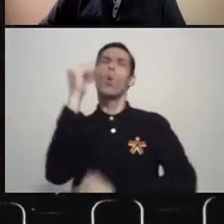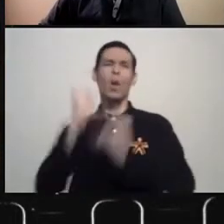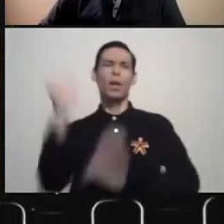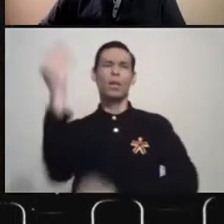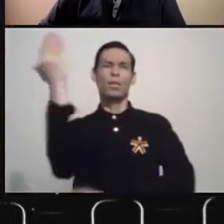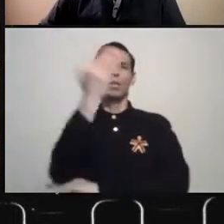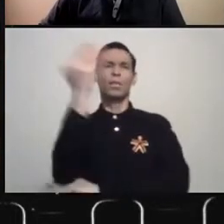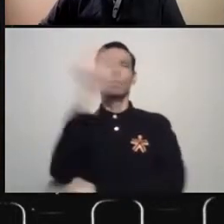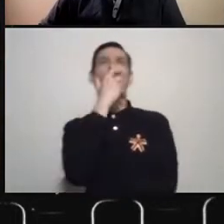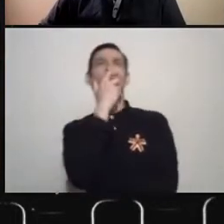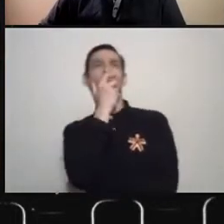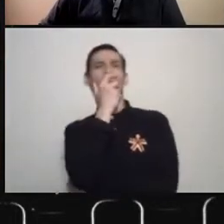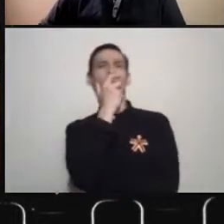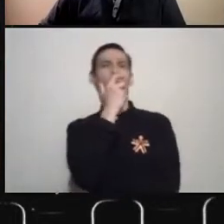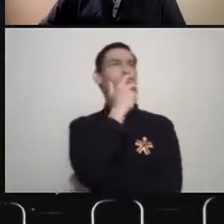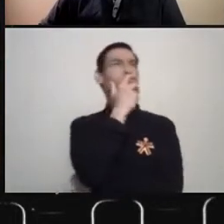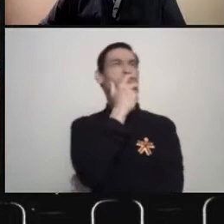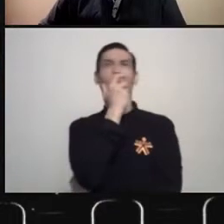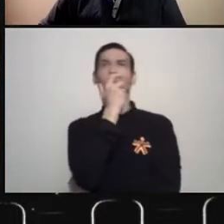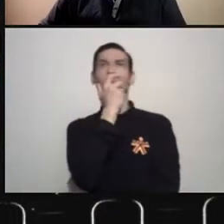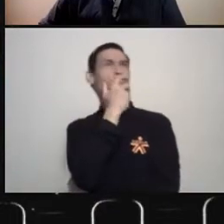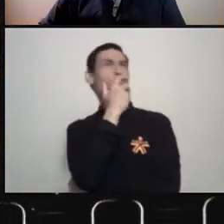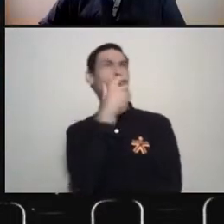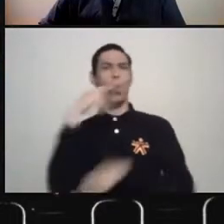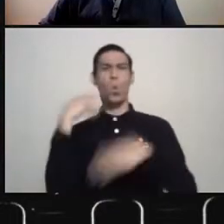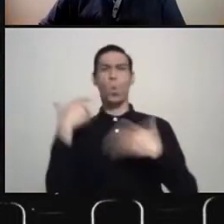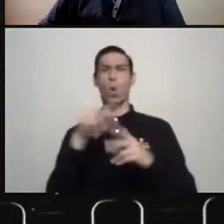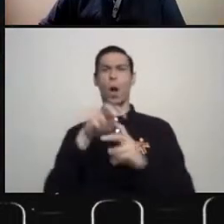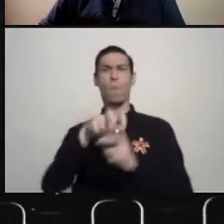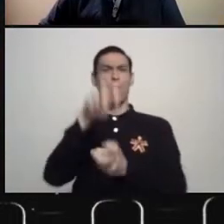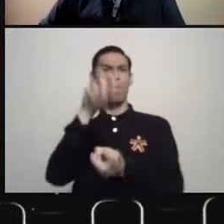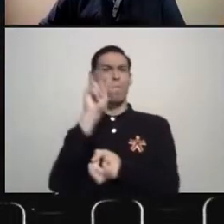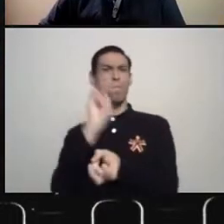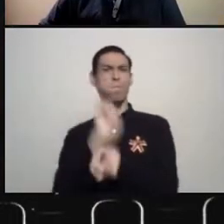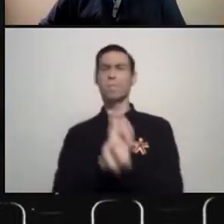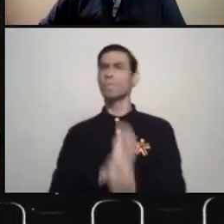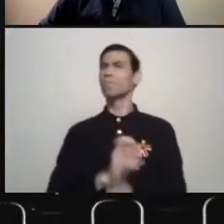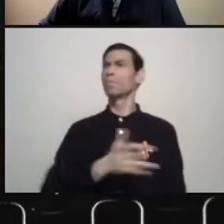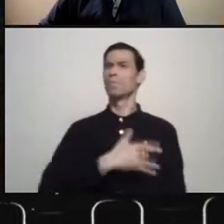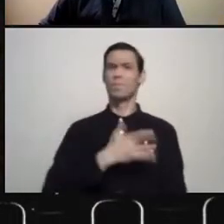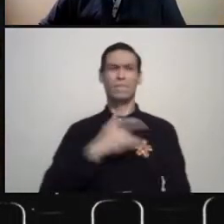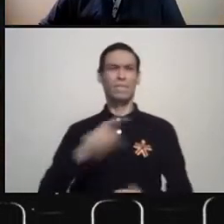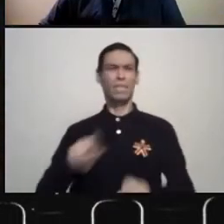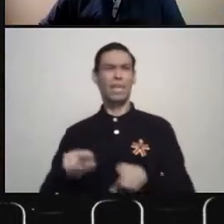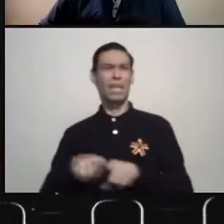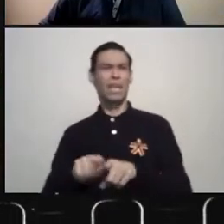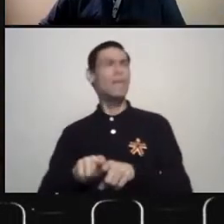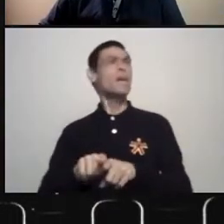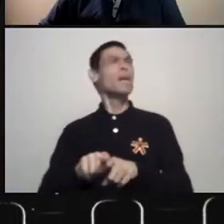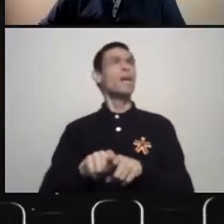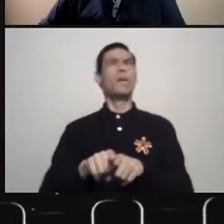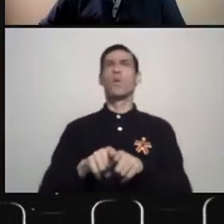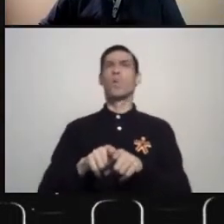diciendo, hermano, ¿qué es esta película? ¡Wow! O sea, se siente una potencia, se siente que las cosas están pasando encima.